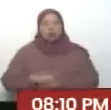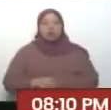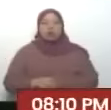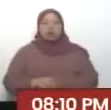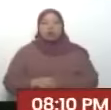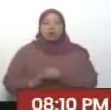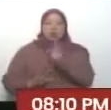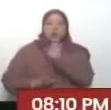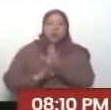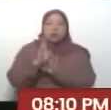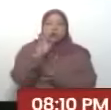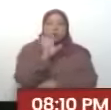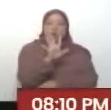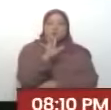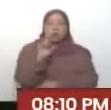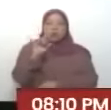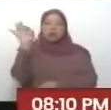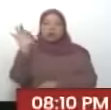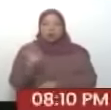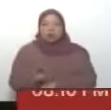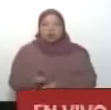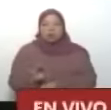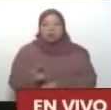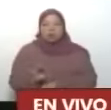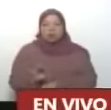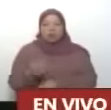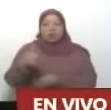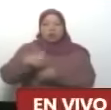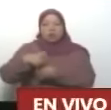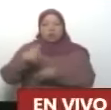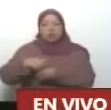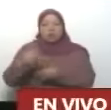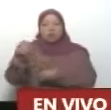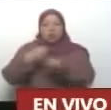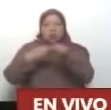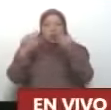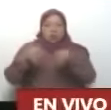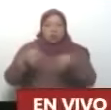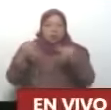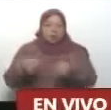Y supera el 51% del padrón electoral.